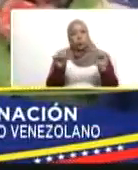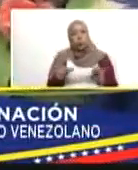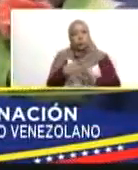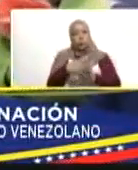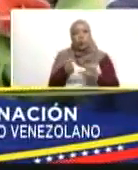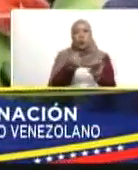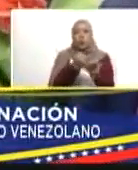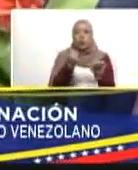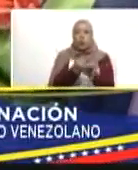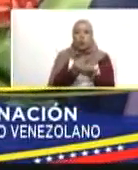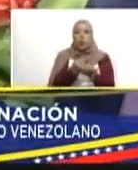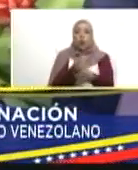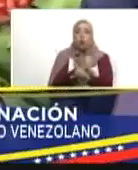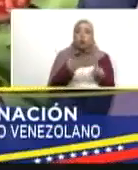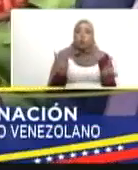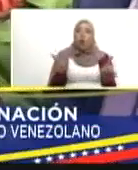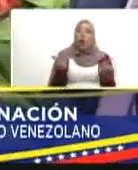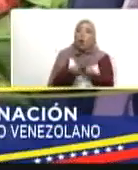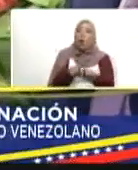burocrático